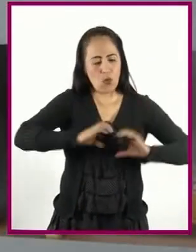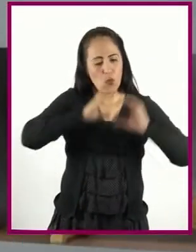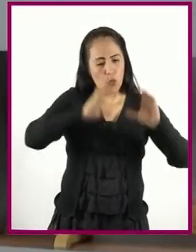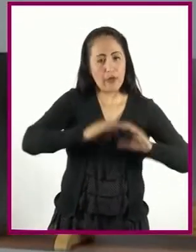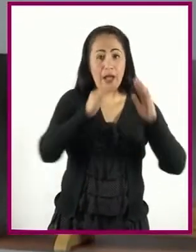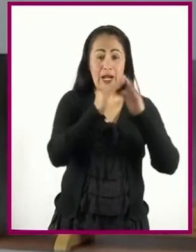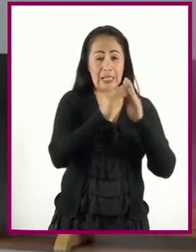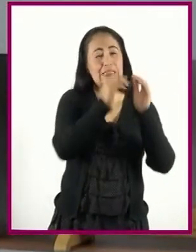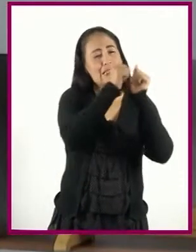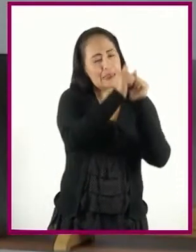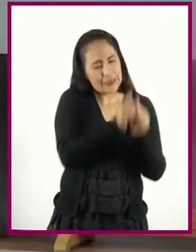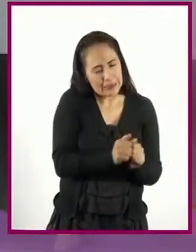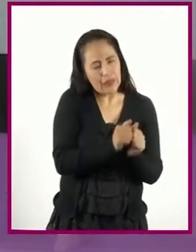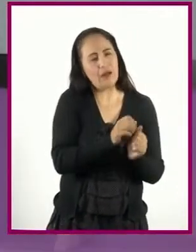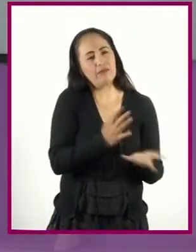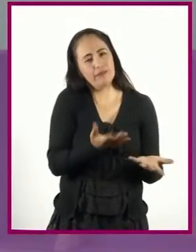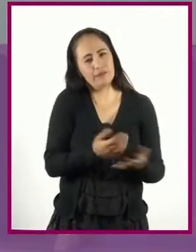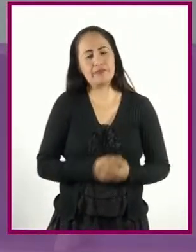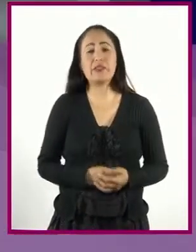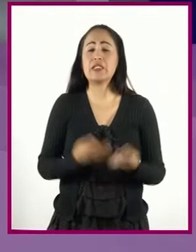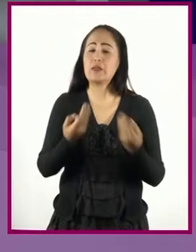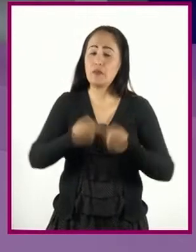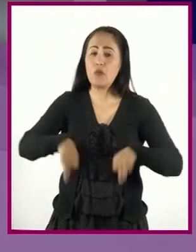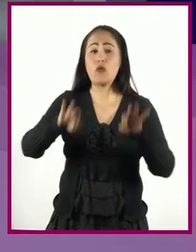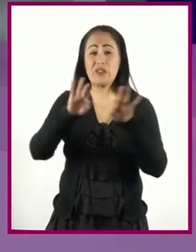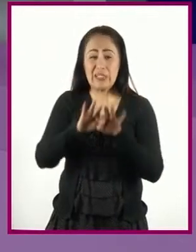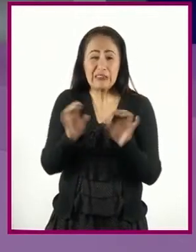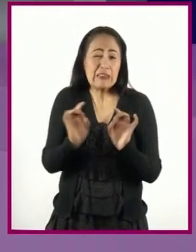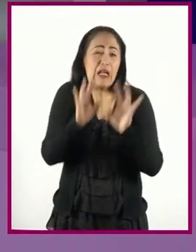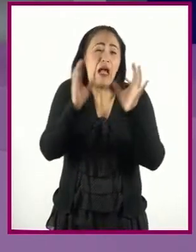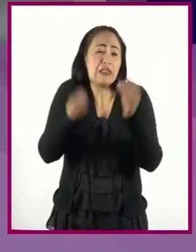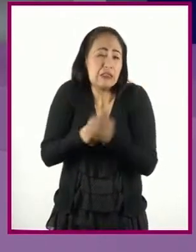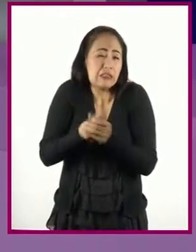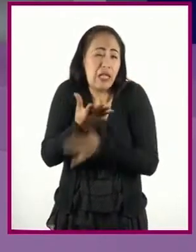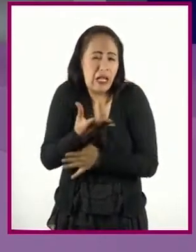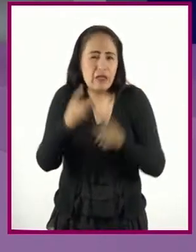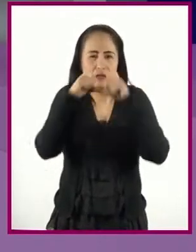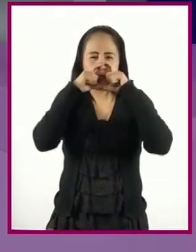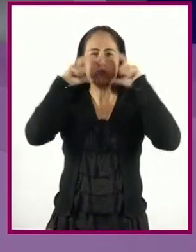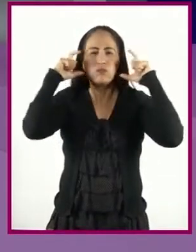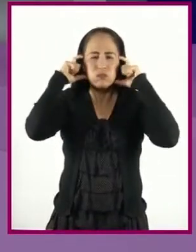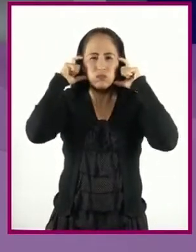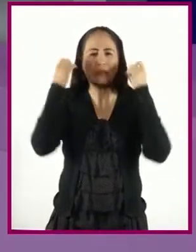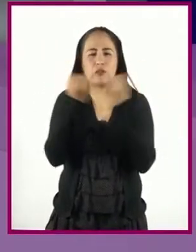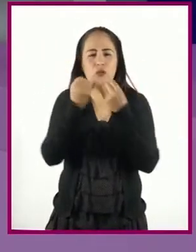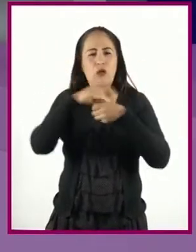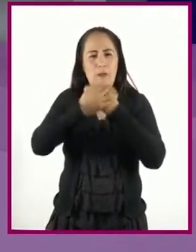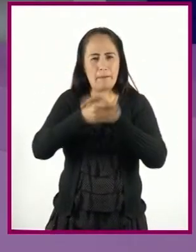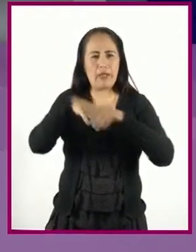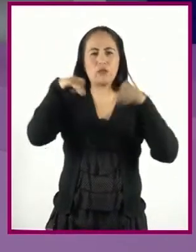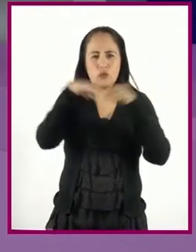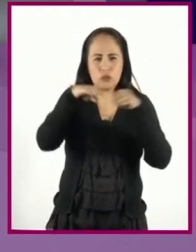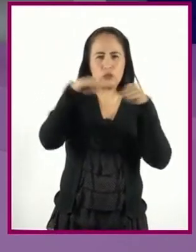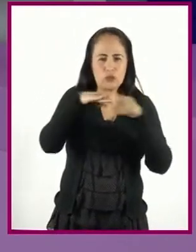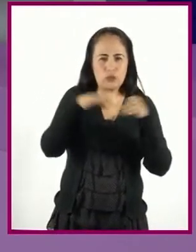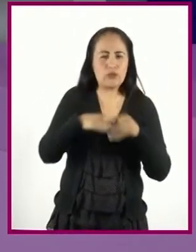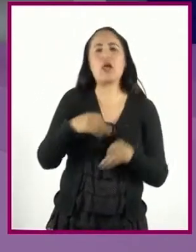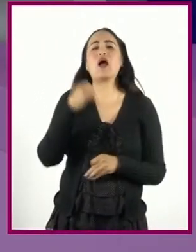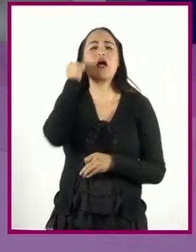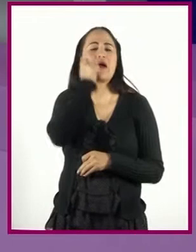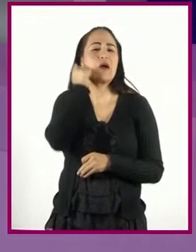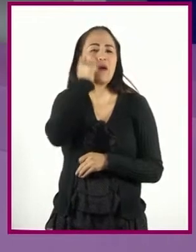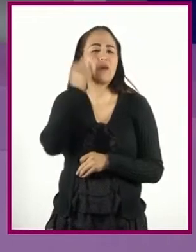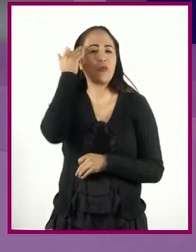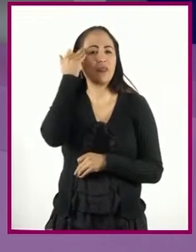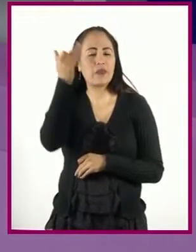en la medida de lo posible. Si es indispensable salir, utilicen cubrebocas y lávense las manos frecuentemente con suficiente jabón durante